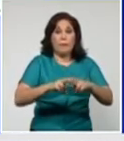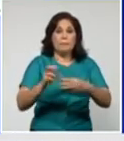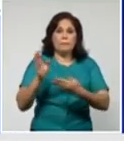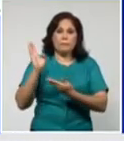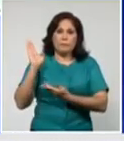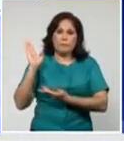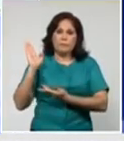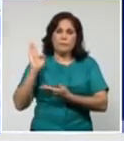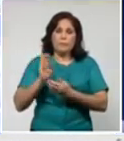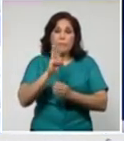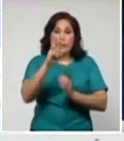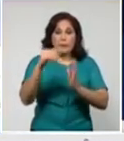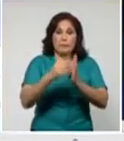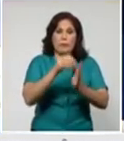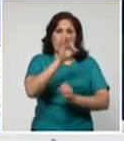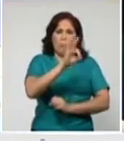los